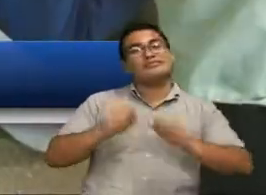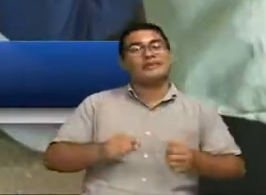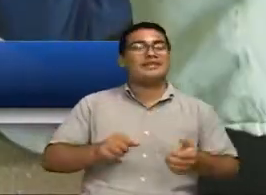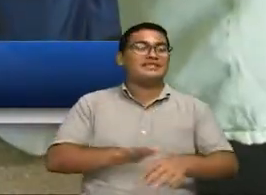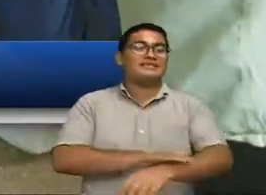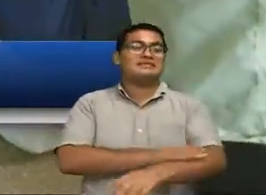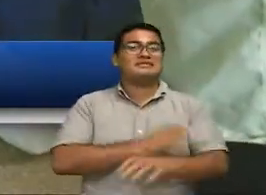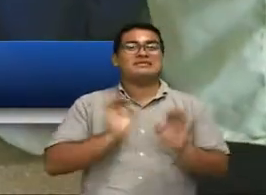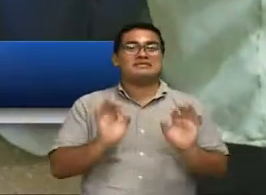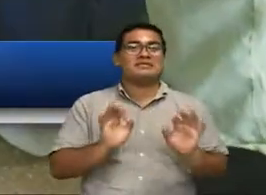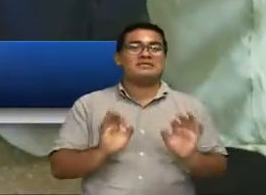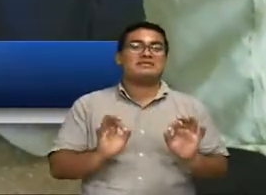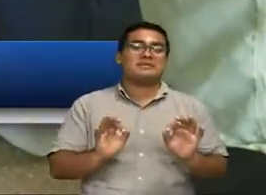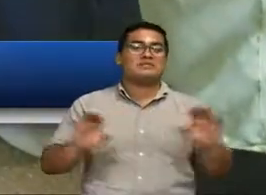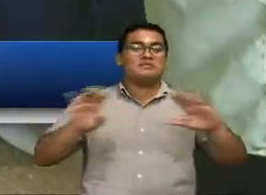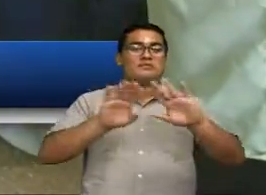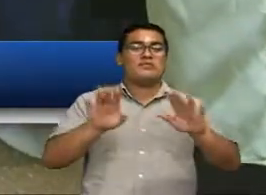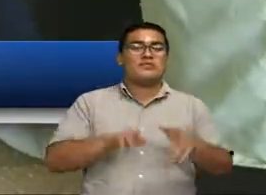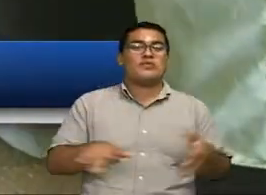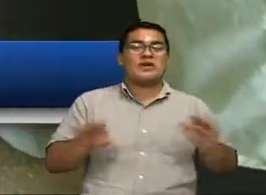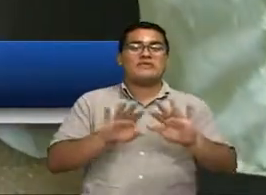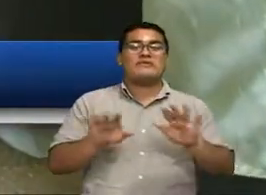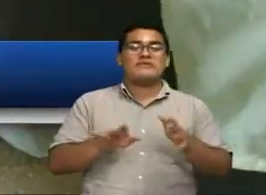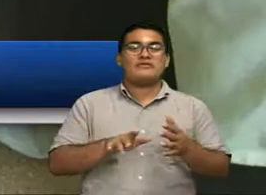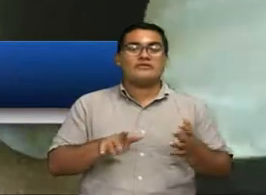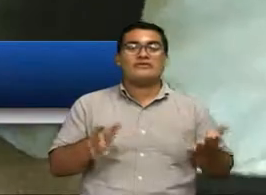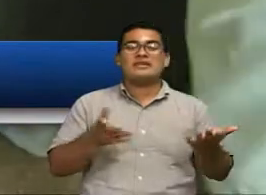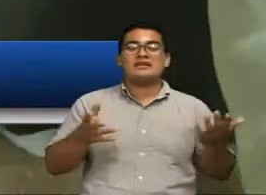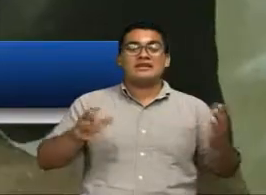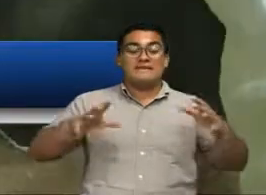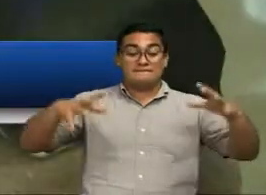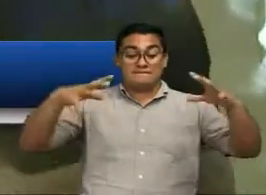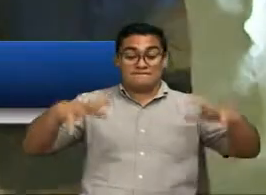bien. Entonces ellas están ahí sobre esa pelota,